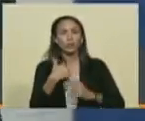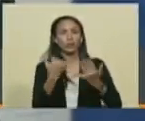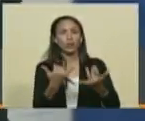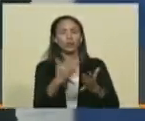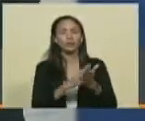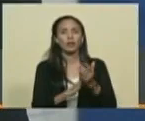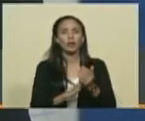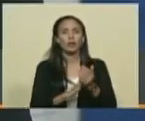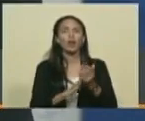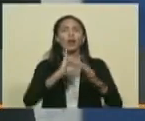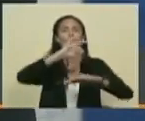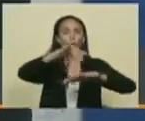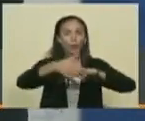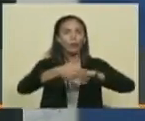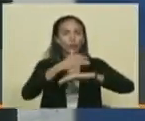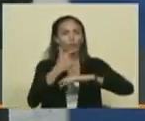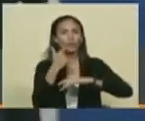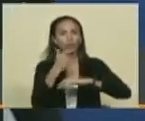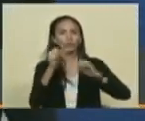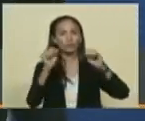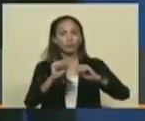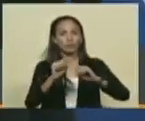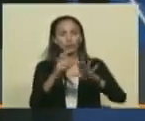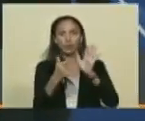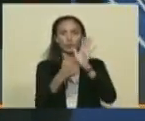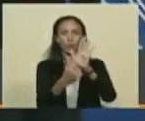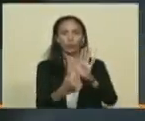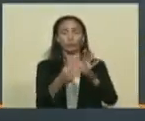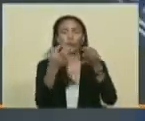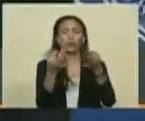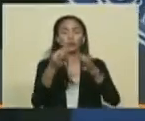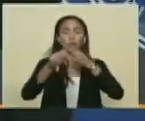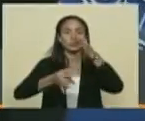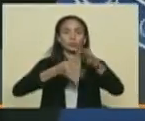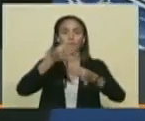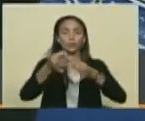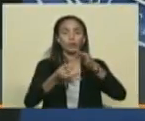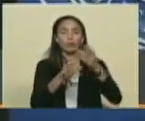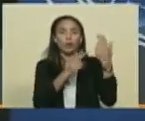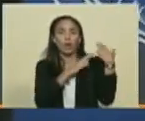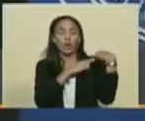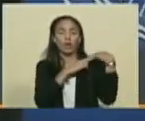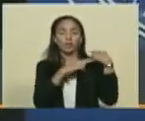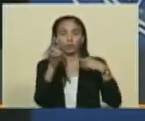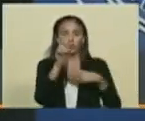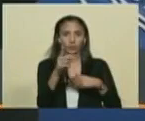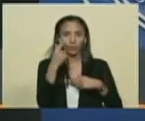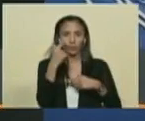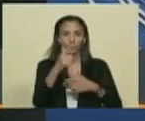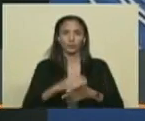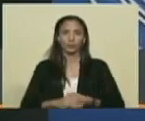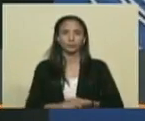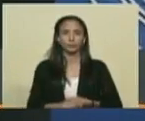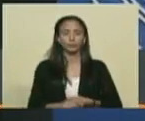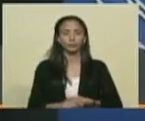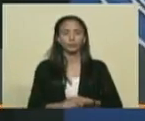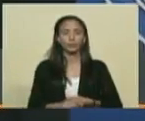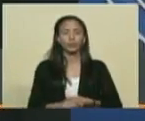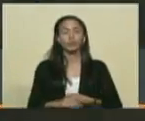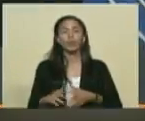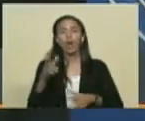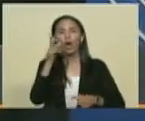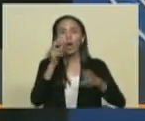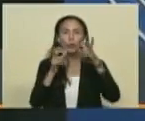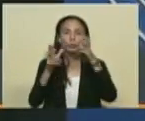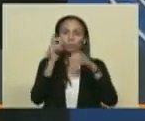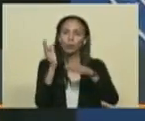es Jorge Rodríguez específicamente. Vamos a escuchar entonces las palabras del jefe de la delegación de Venezuela. Habiendo escuchado ustedes